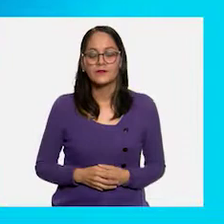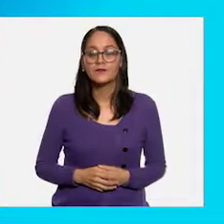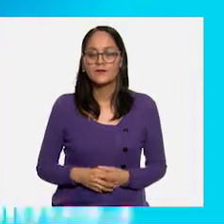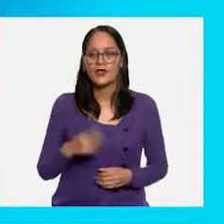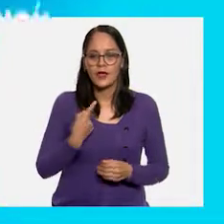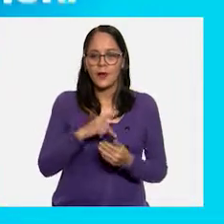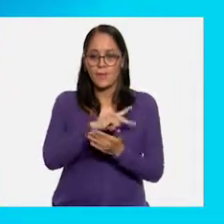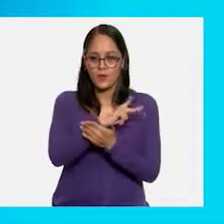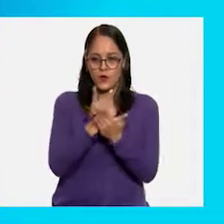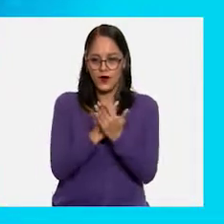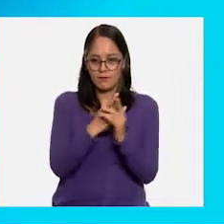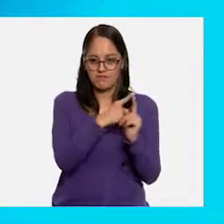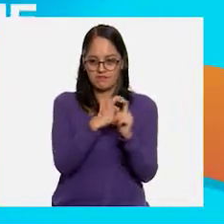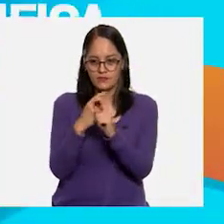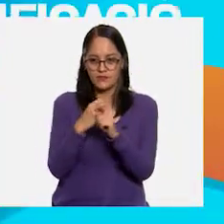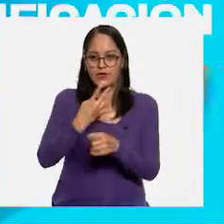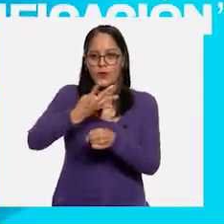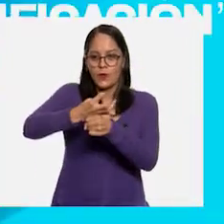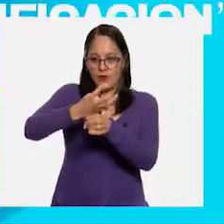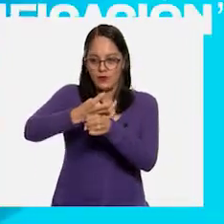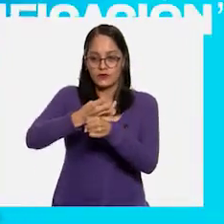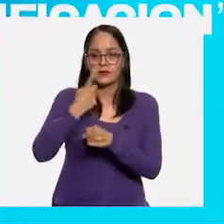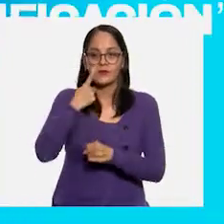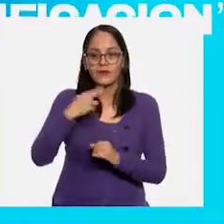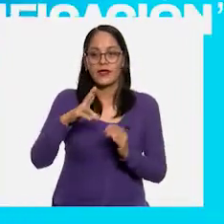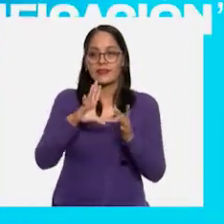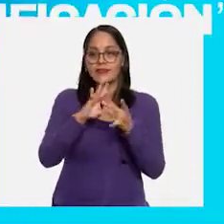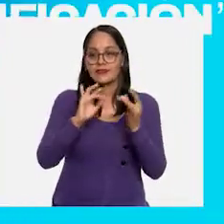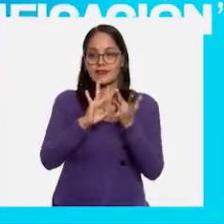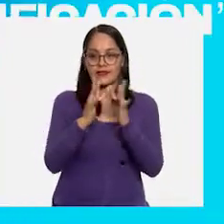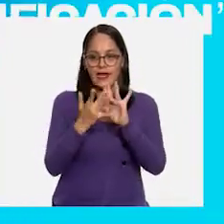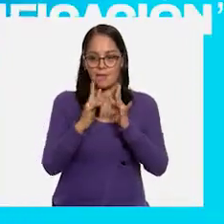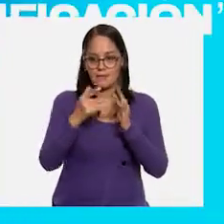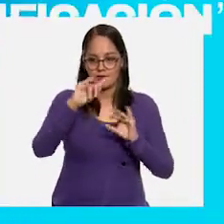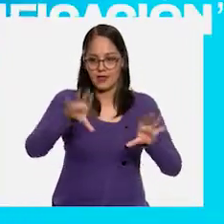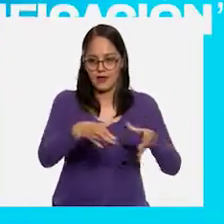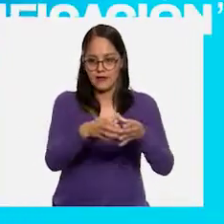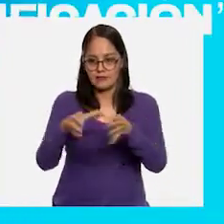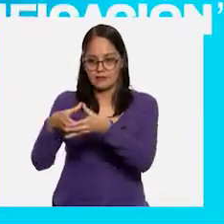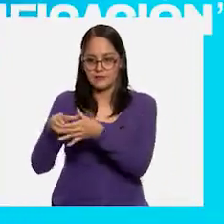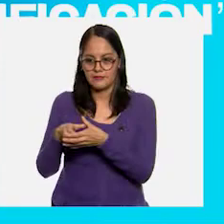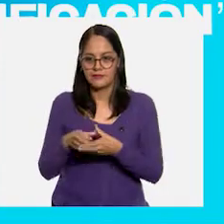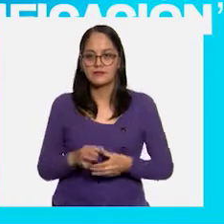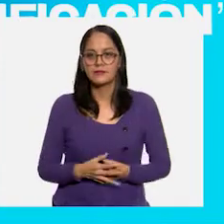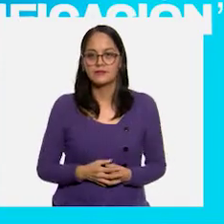Programación, cuarto de primaria. Lección, redes de clasificación.